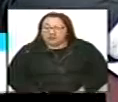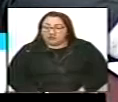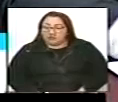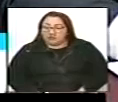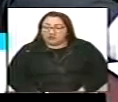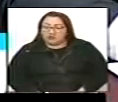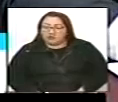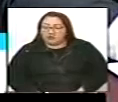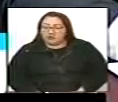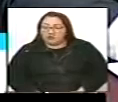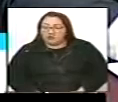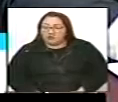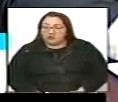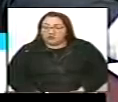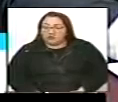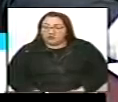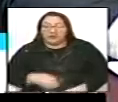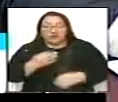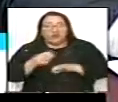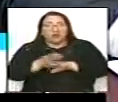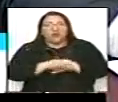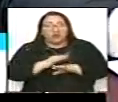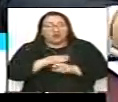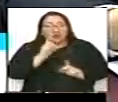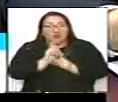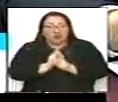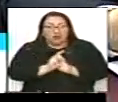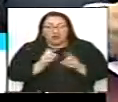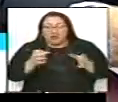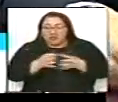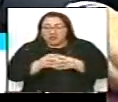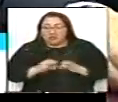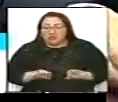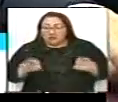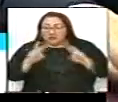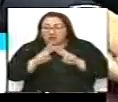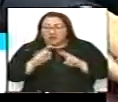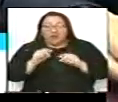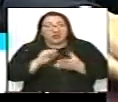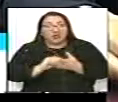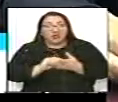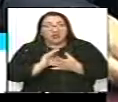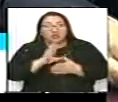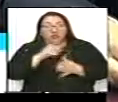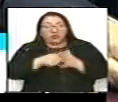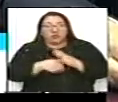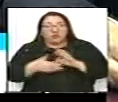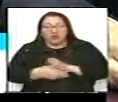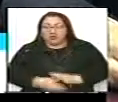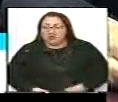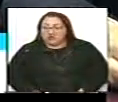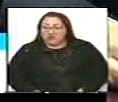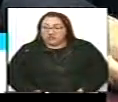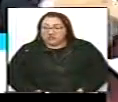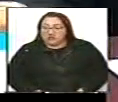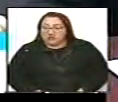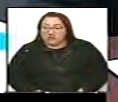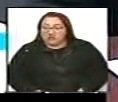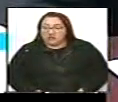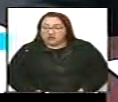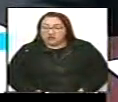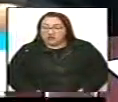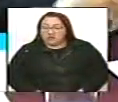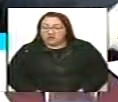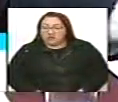repito, encubrimiento personal, la comisión permanente evaluó el caso y decidió su archivamiento. Y lo que